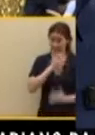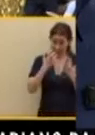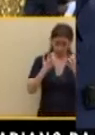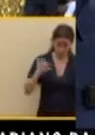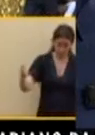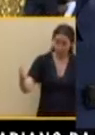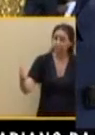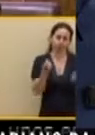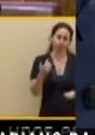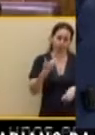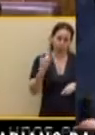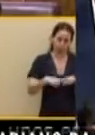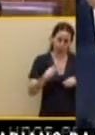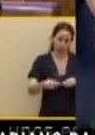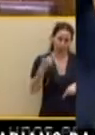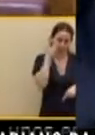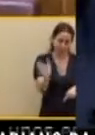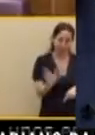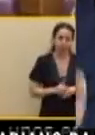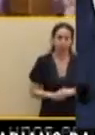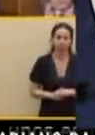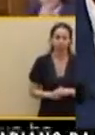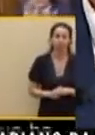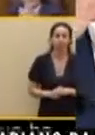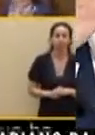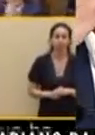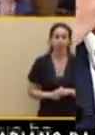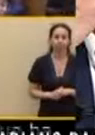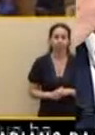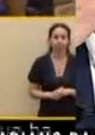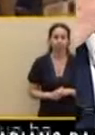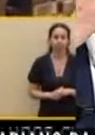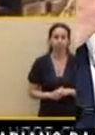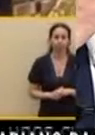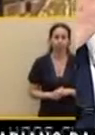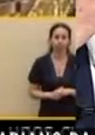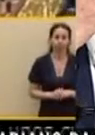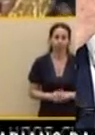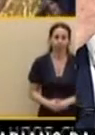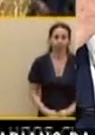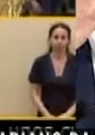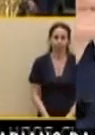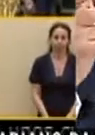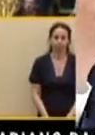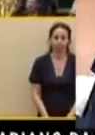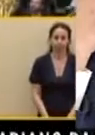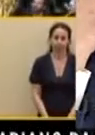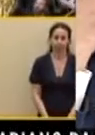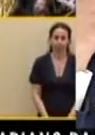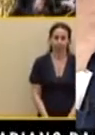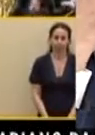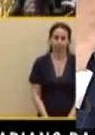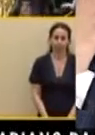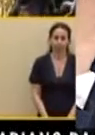popular de córdoba etc pero no nos hacemos vamos que aquí él es unidos vamos a tener un salto mediante